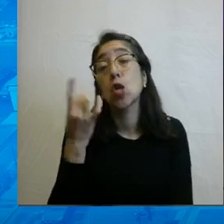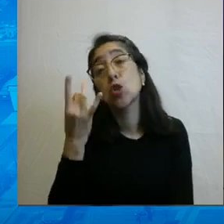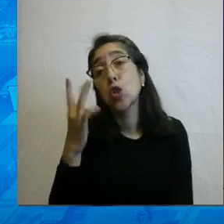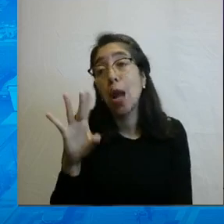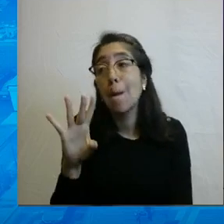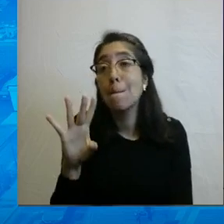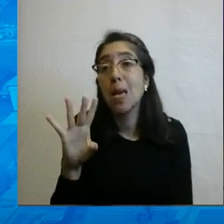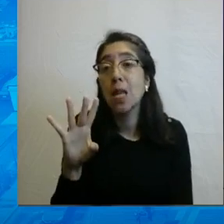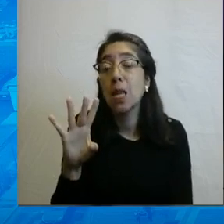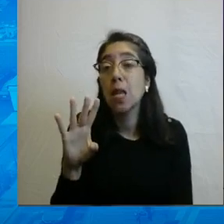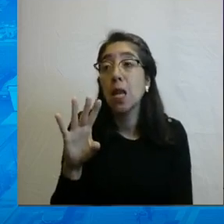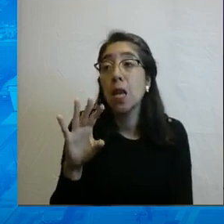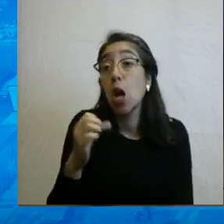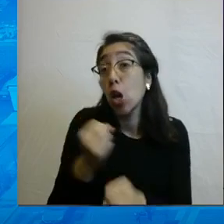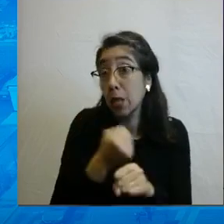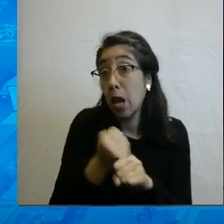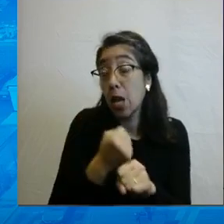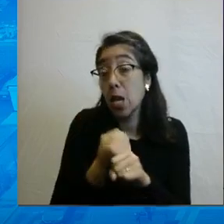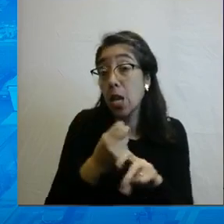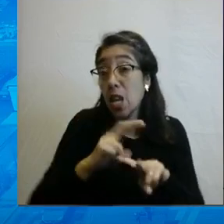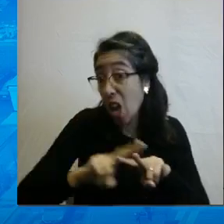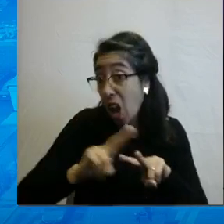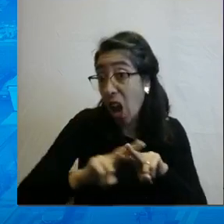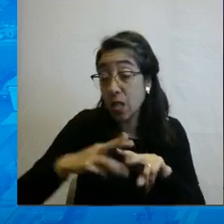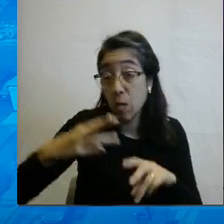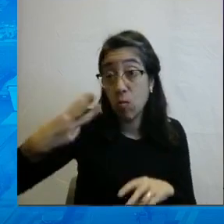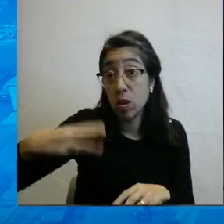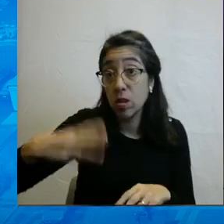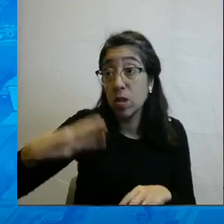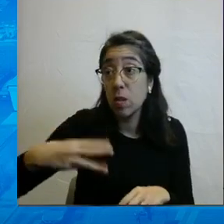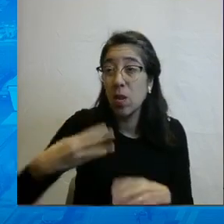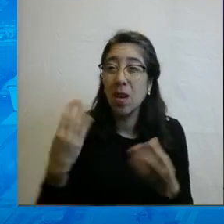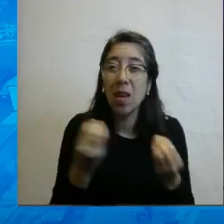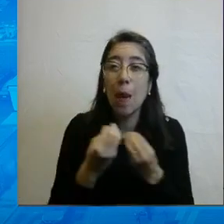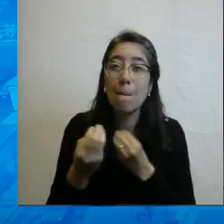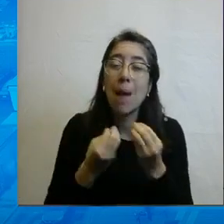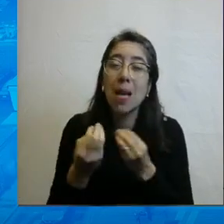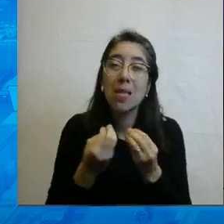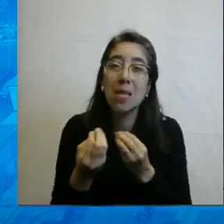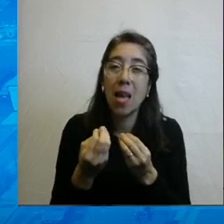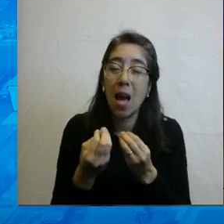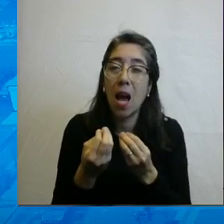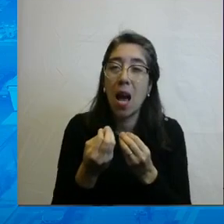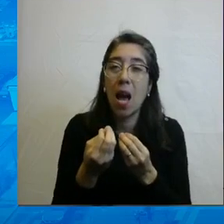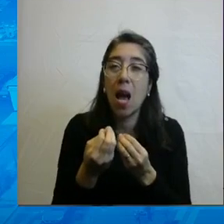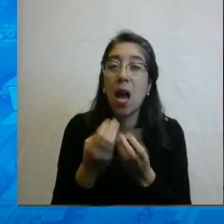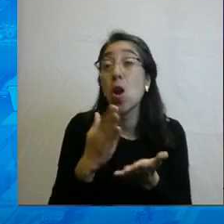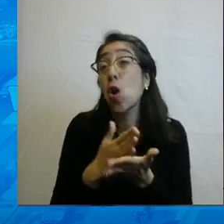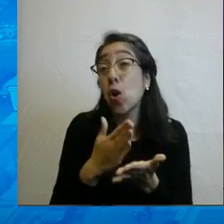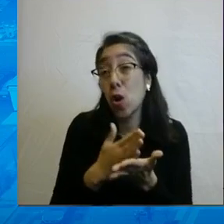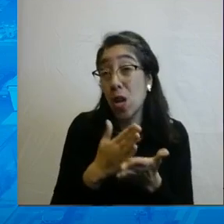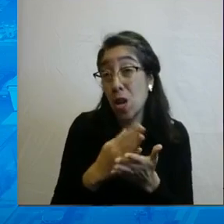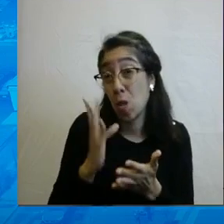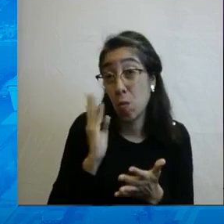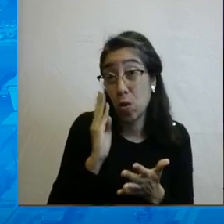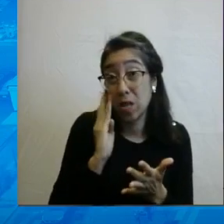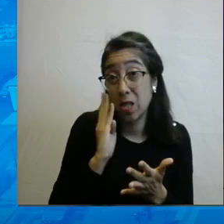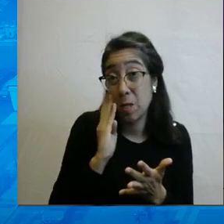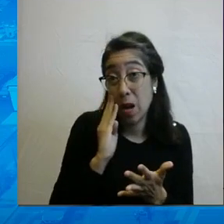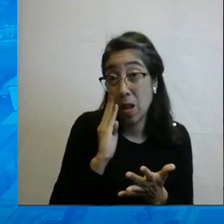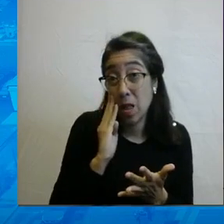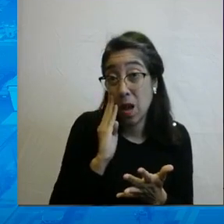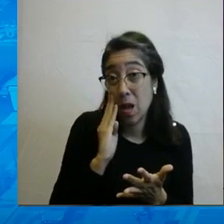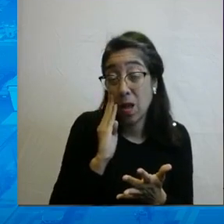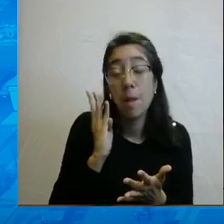que realiza el municipio, sino que lo que está pasando en los colegios a nivel comunal. Así que lo que le pido también a usted, presidente, al administrador,